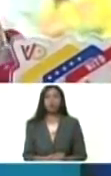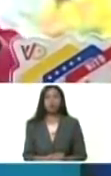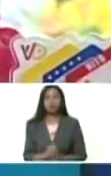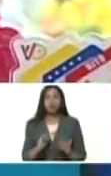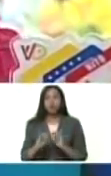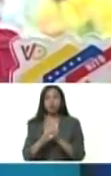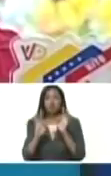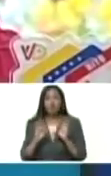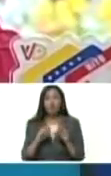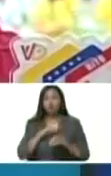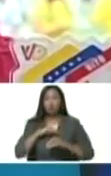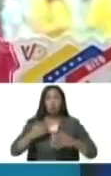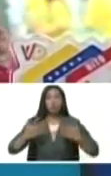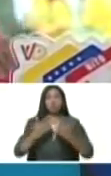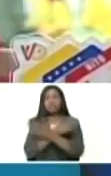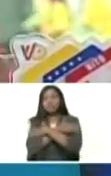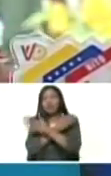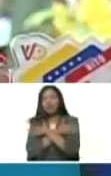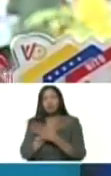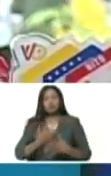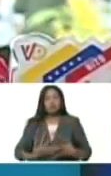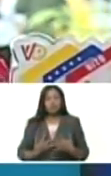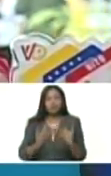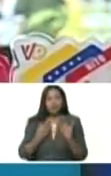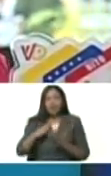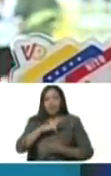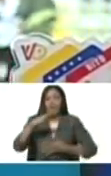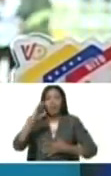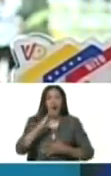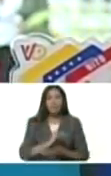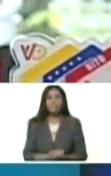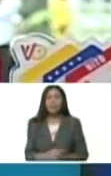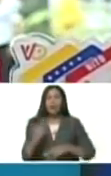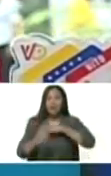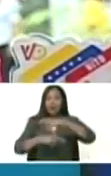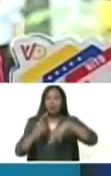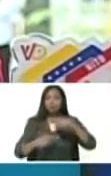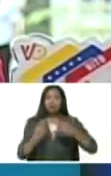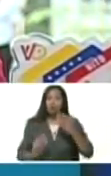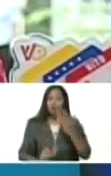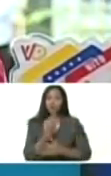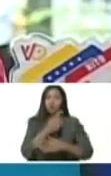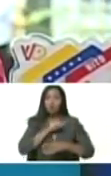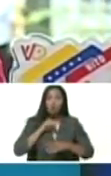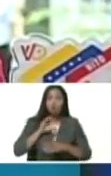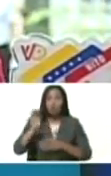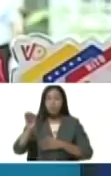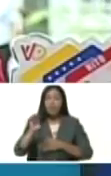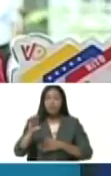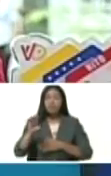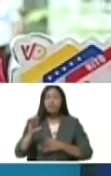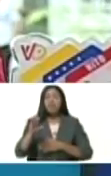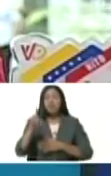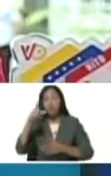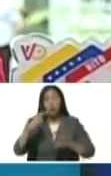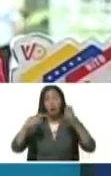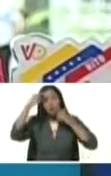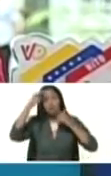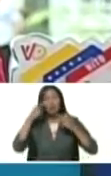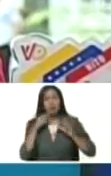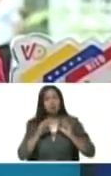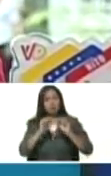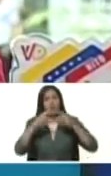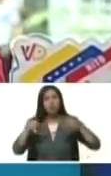hay que celebrarlo en el alma, que la revolución fundada por el comandante Chávez continúa su